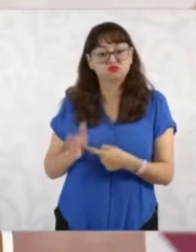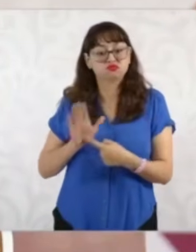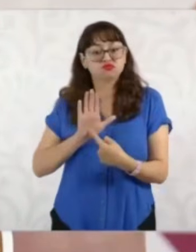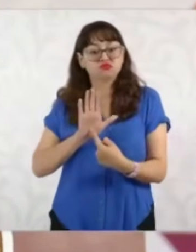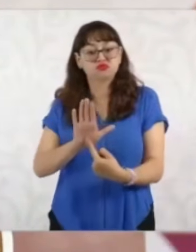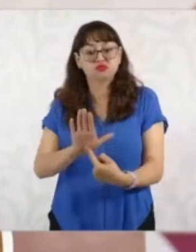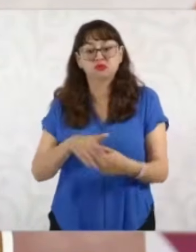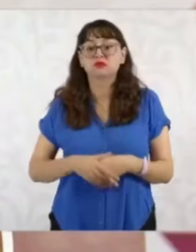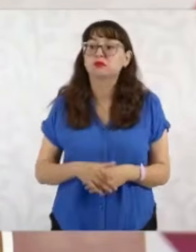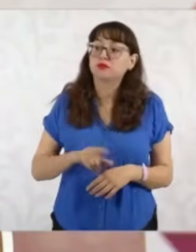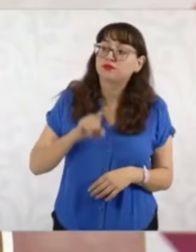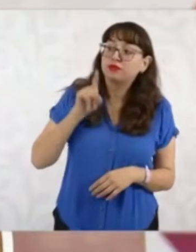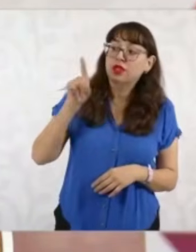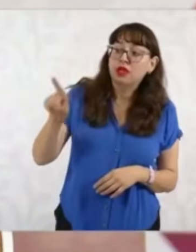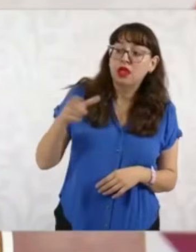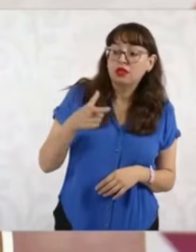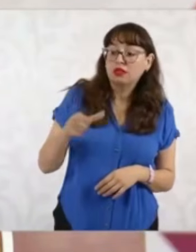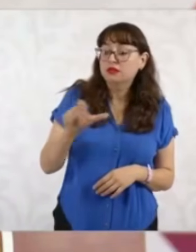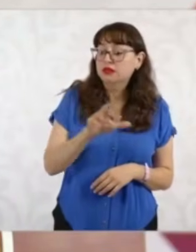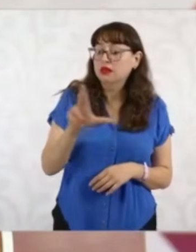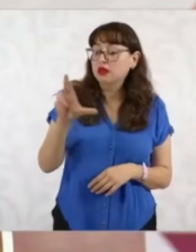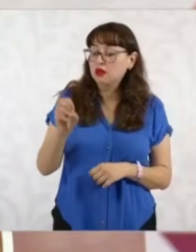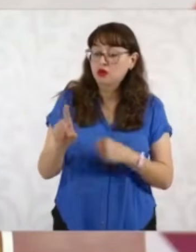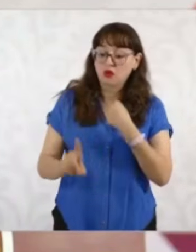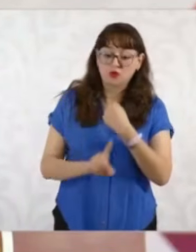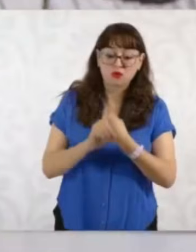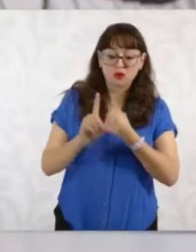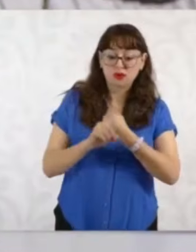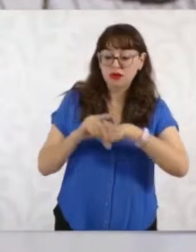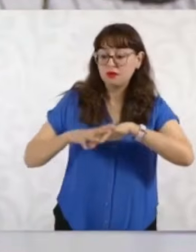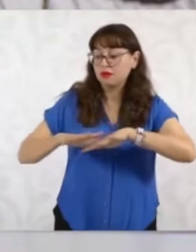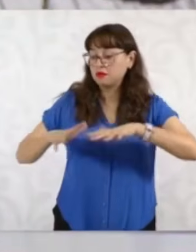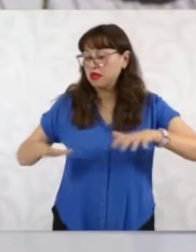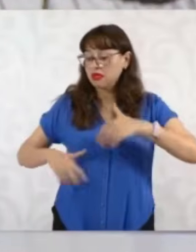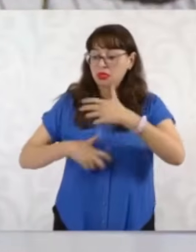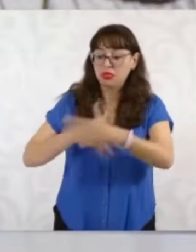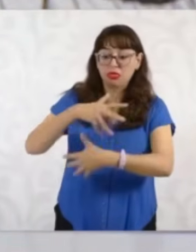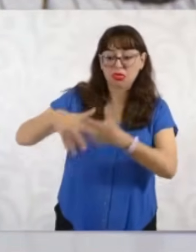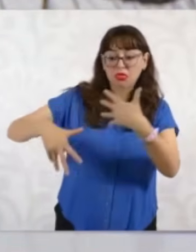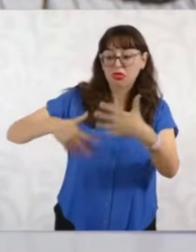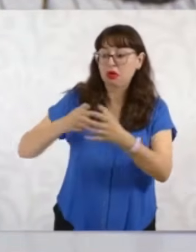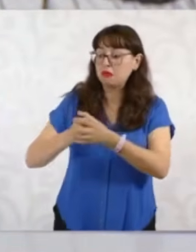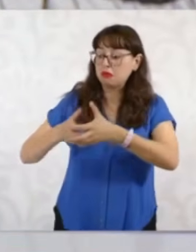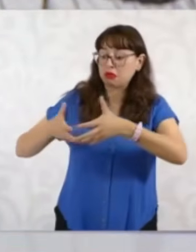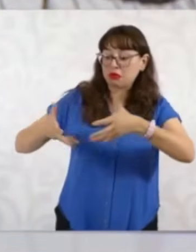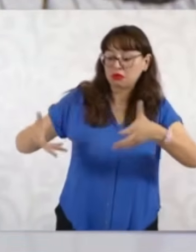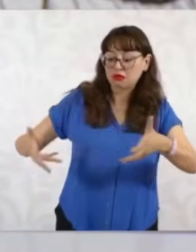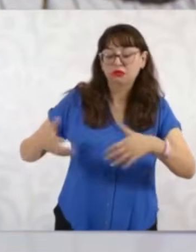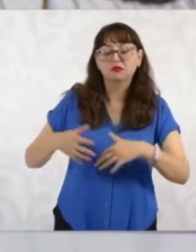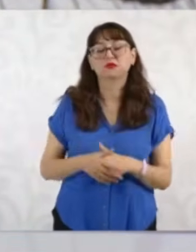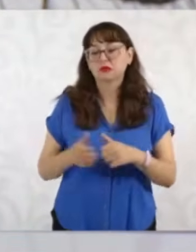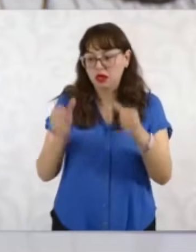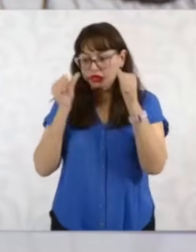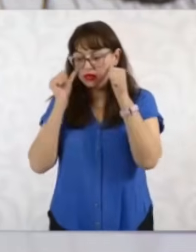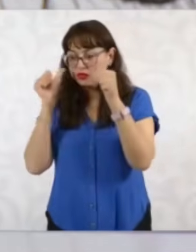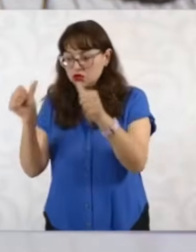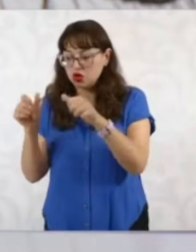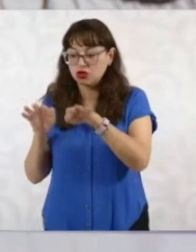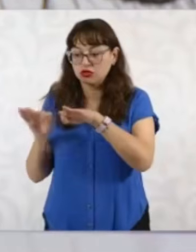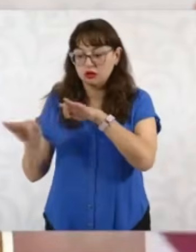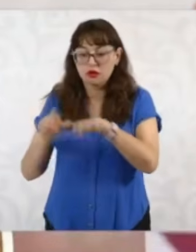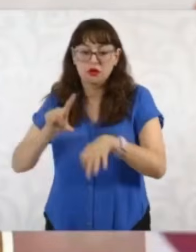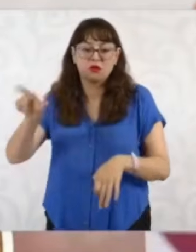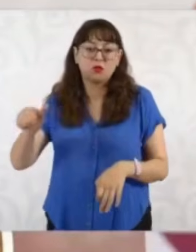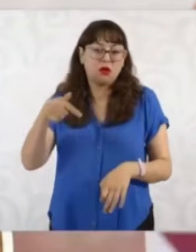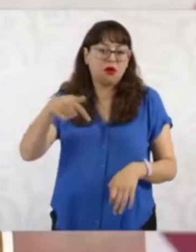Hay un problema en Quintana Roo, en las playas, que está creciendo. ¿Qué hacemos? Lo atendemos. E